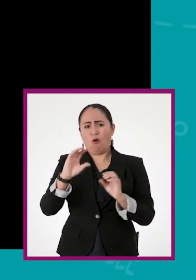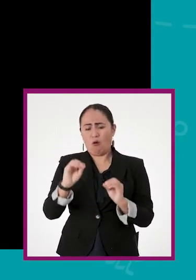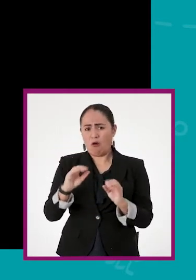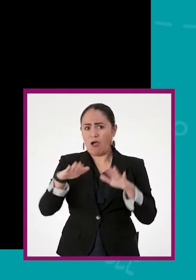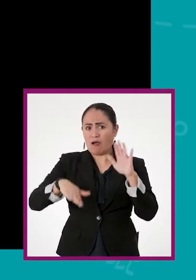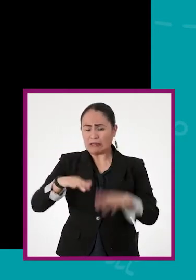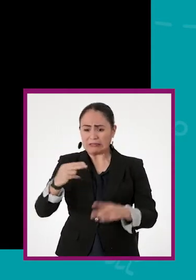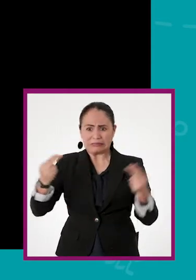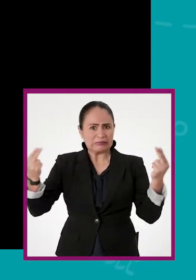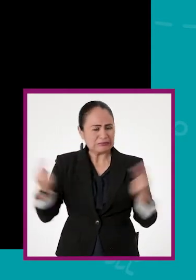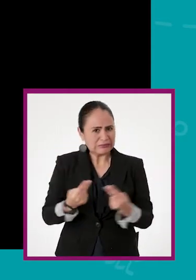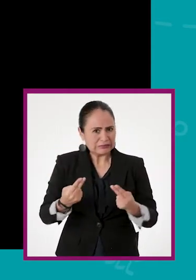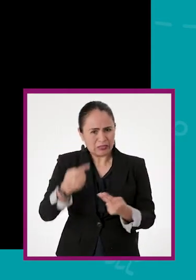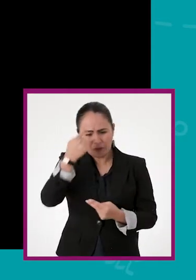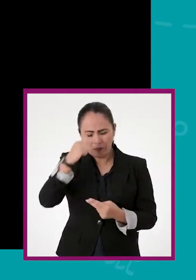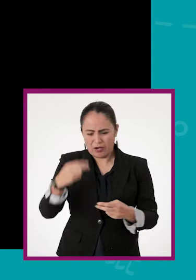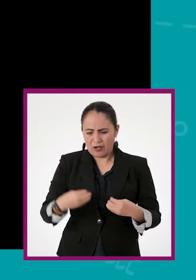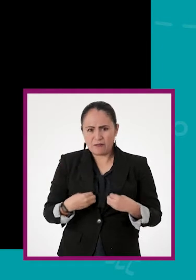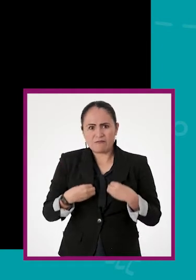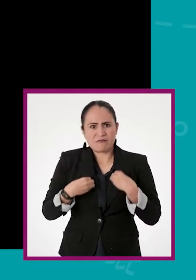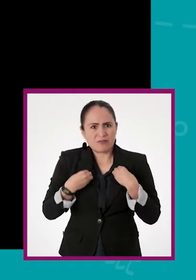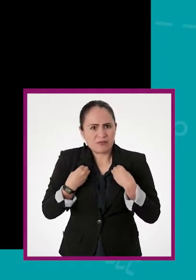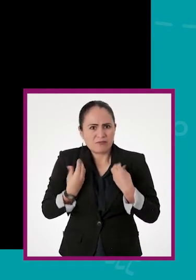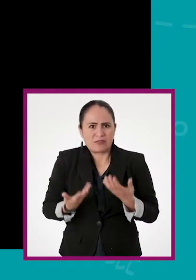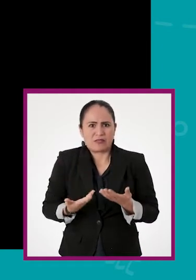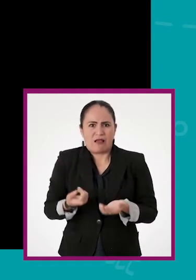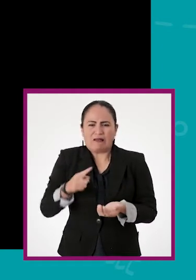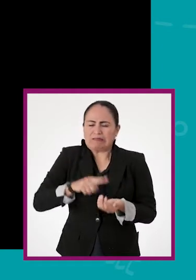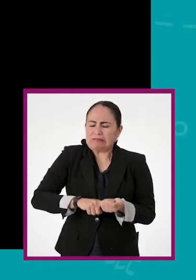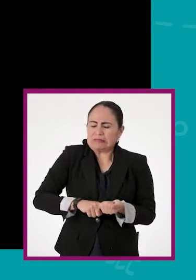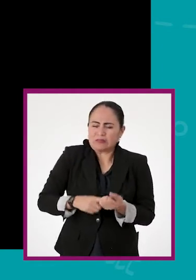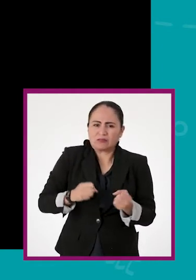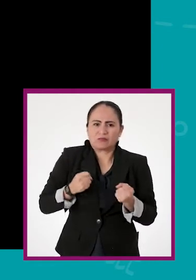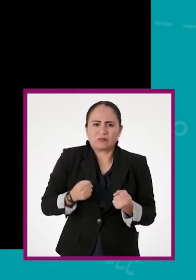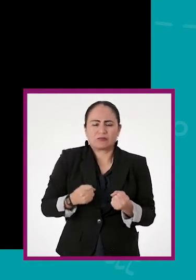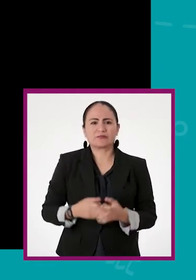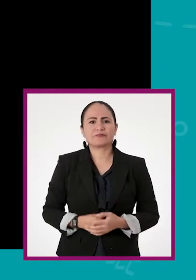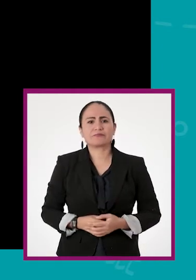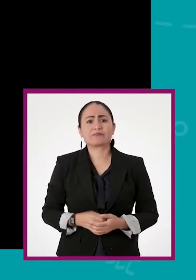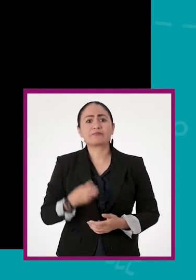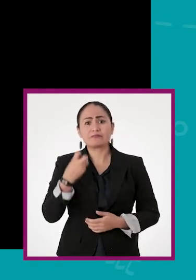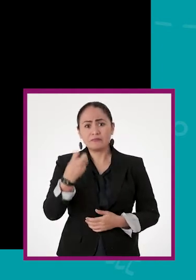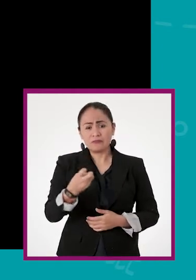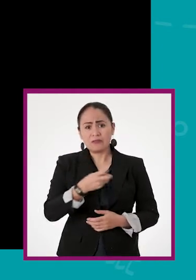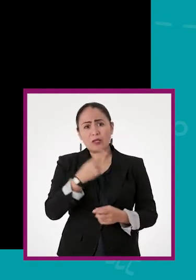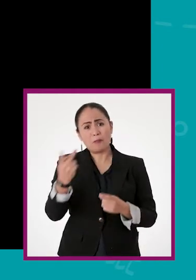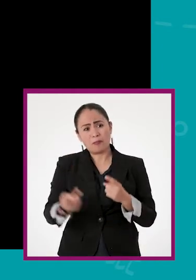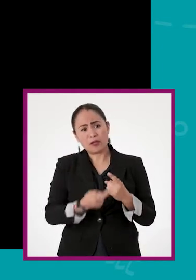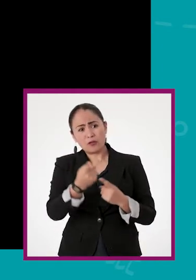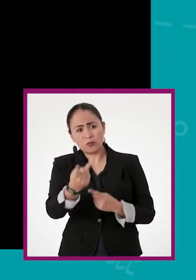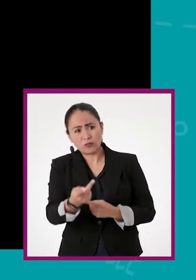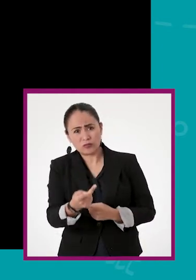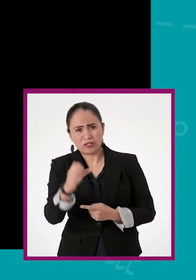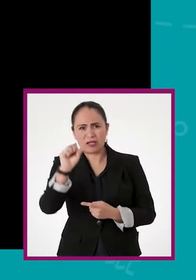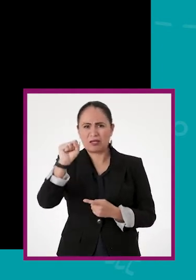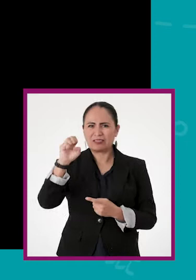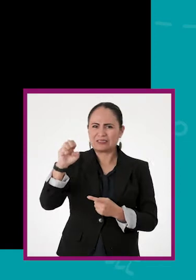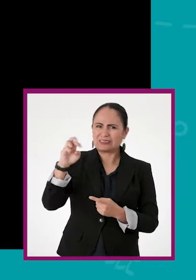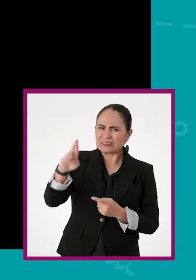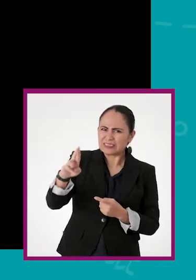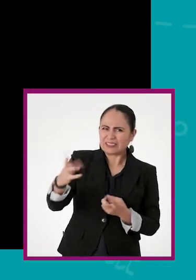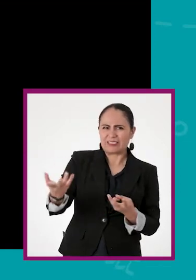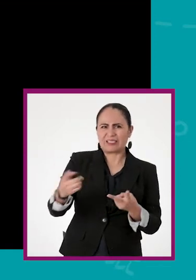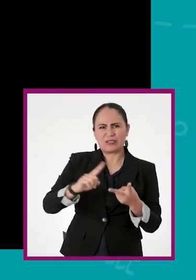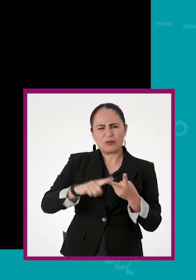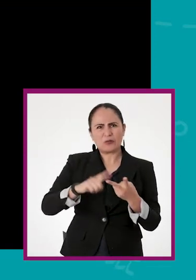que urgentes y cruciales para nuestro ser más íntimo. Fue precisamente la pregunta por el ser,